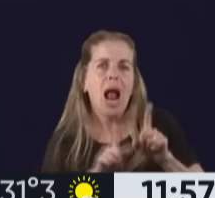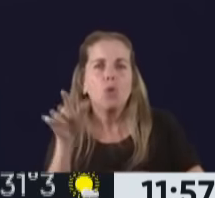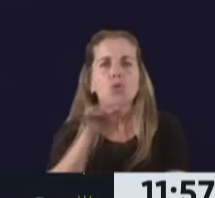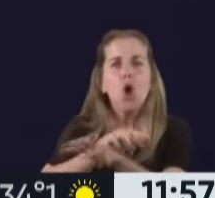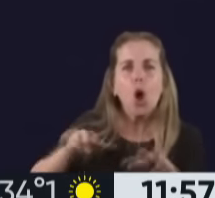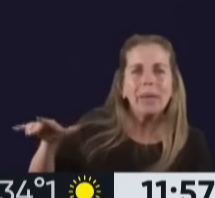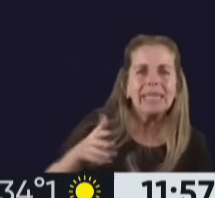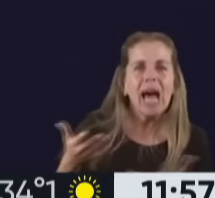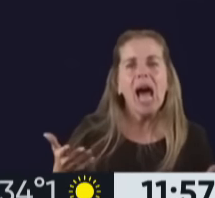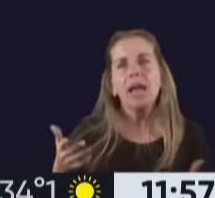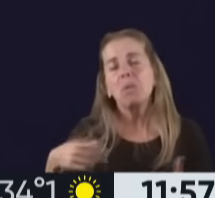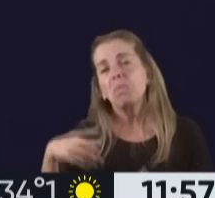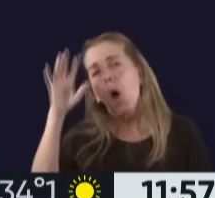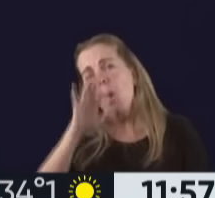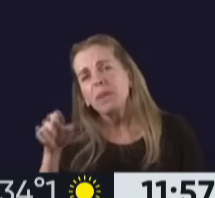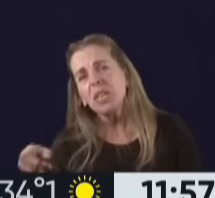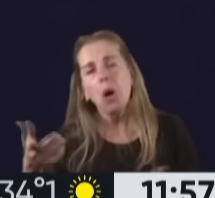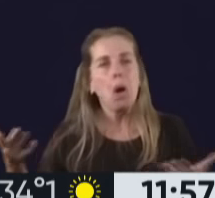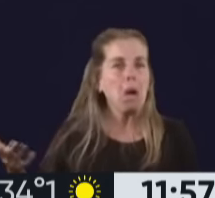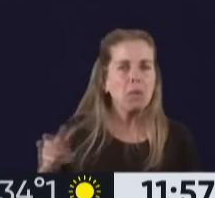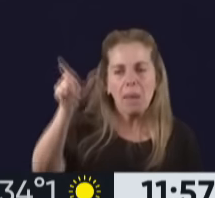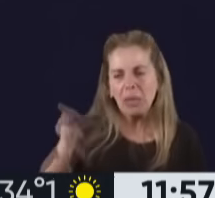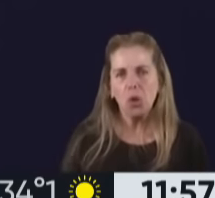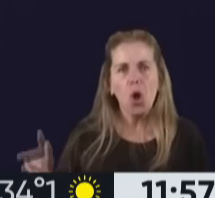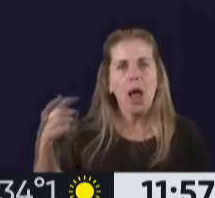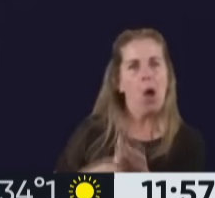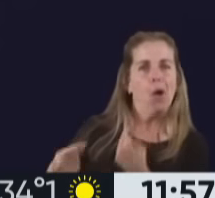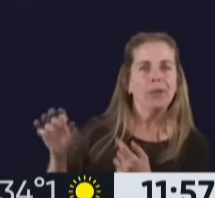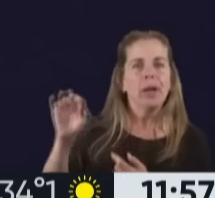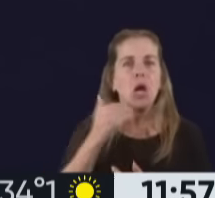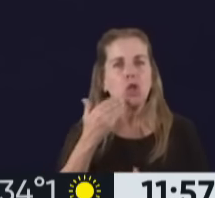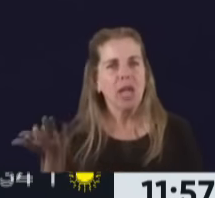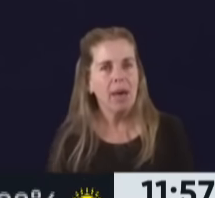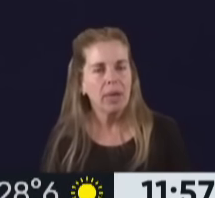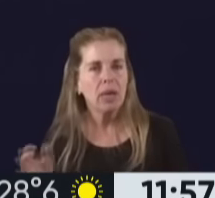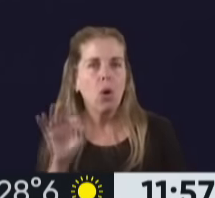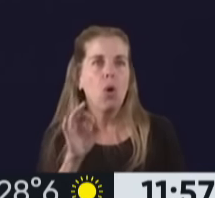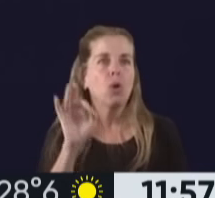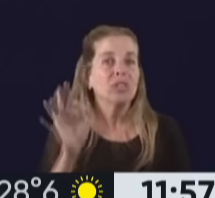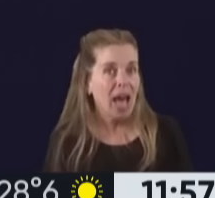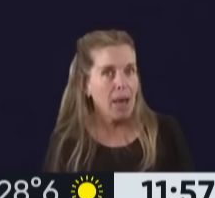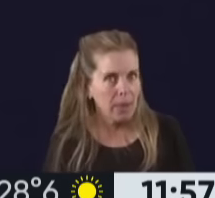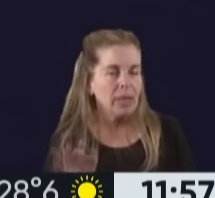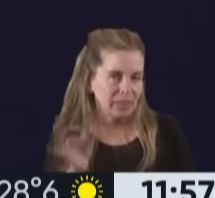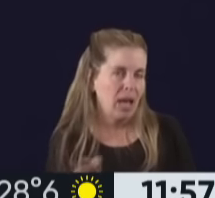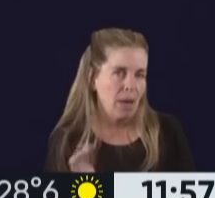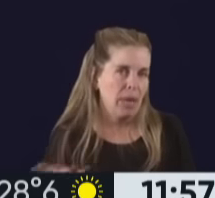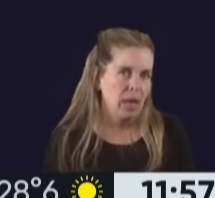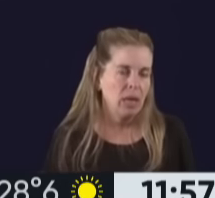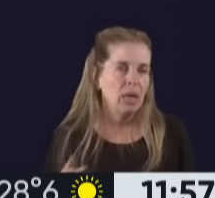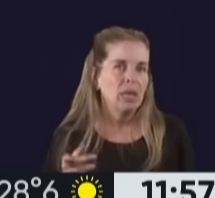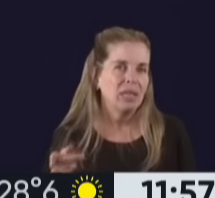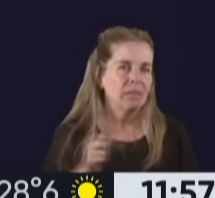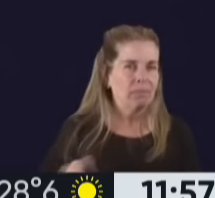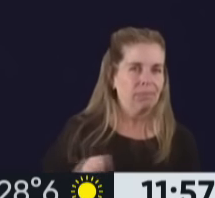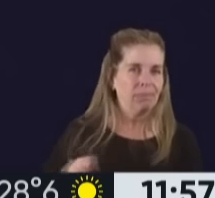que efectivamente opina así, que no sabe de la realidad de las universidades, o alguien que sabe de la realidad de las universidades y que, quiere